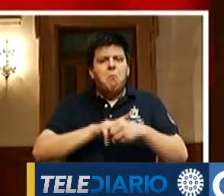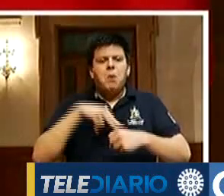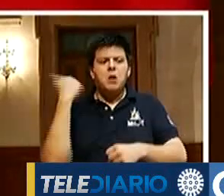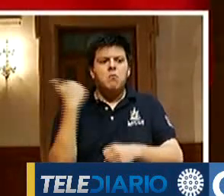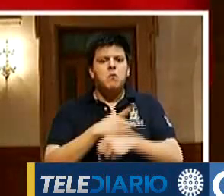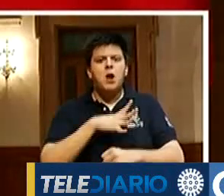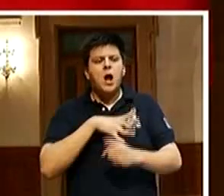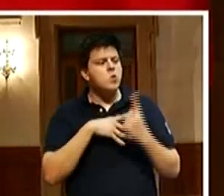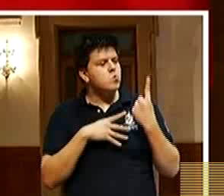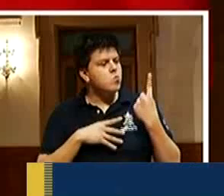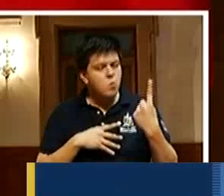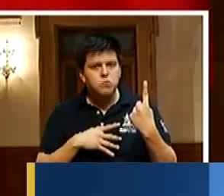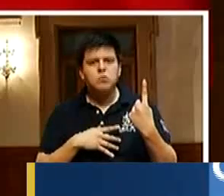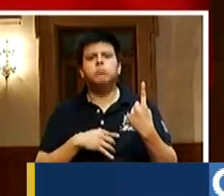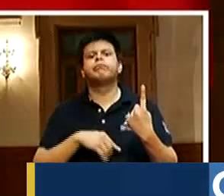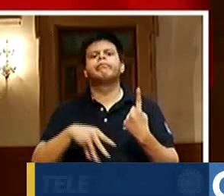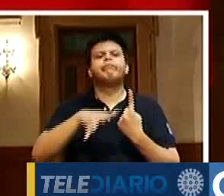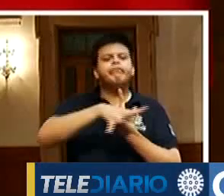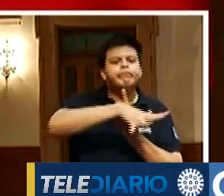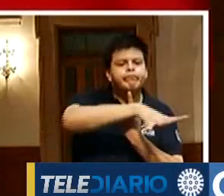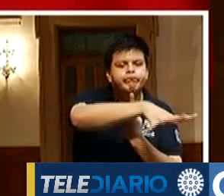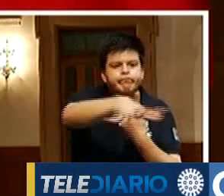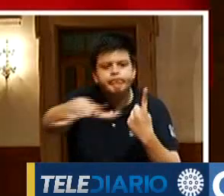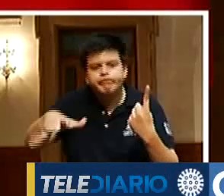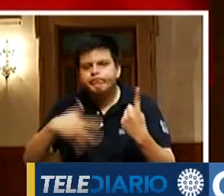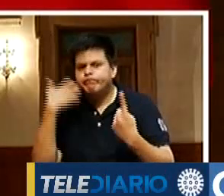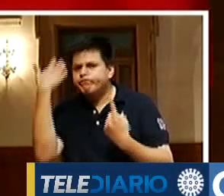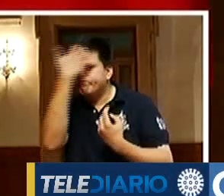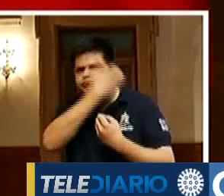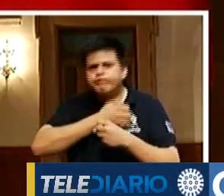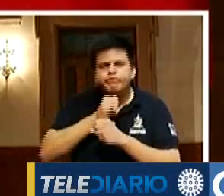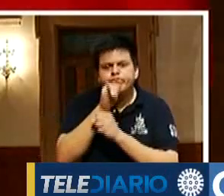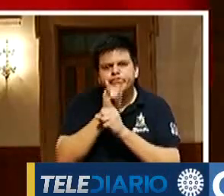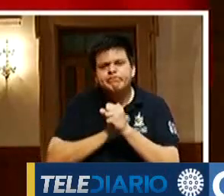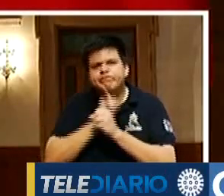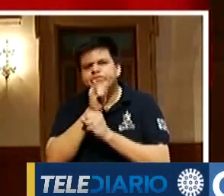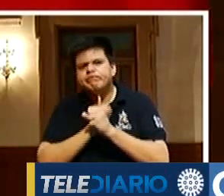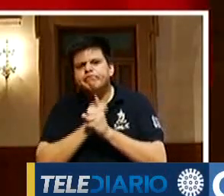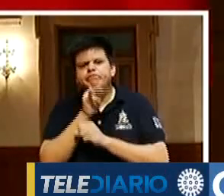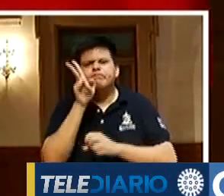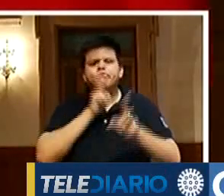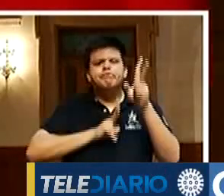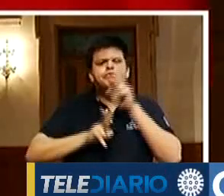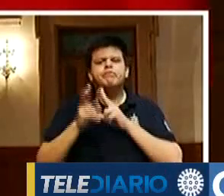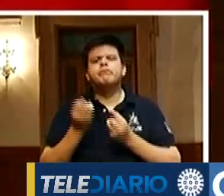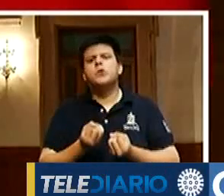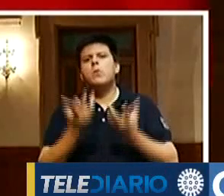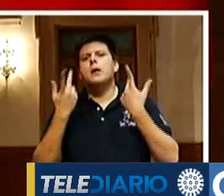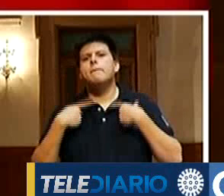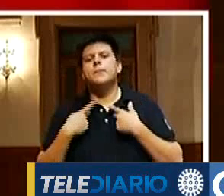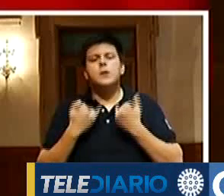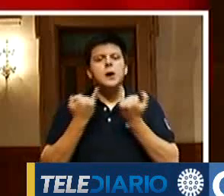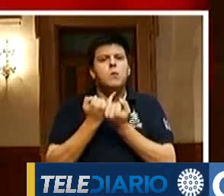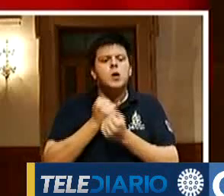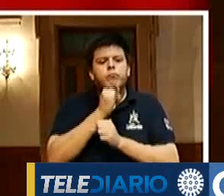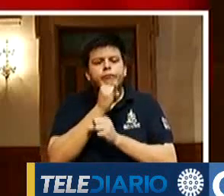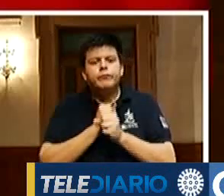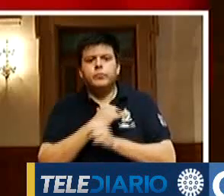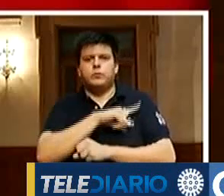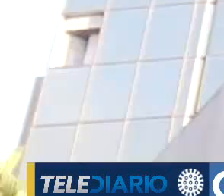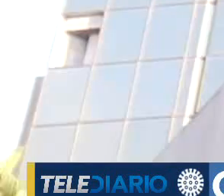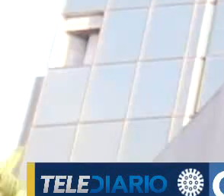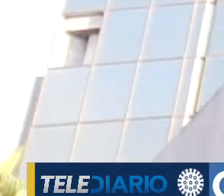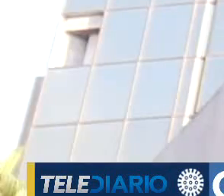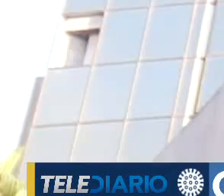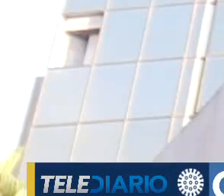una situación como esta. Se hace un estudio de casos y contactos y un muestreo, y en eso estamos en este